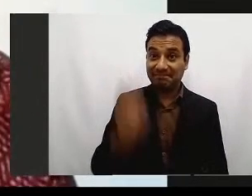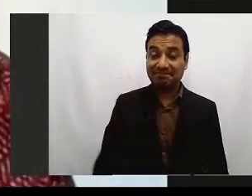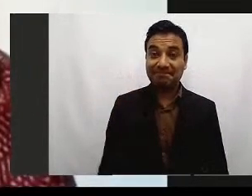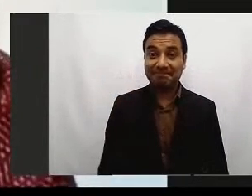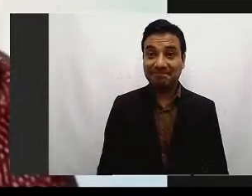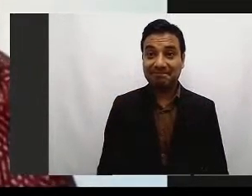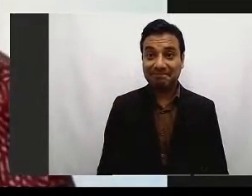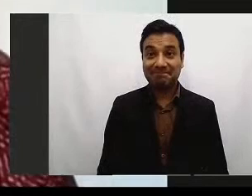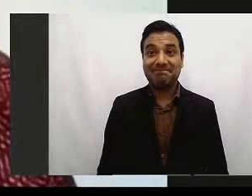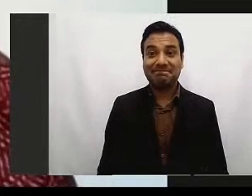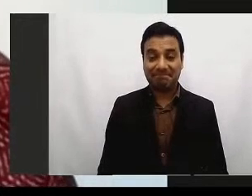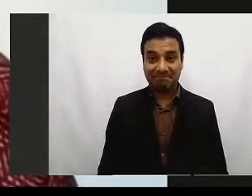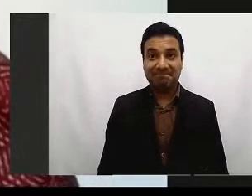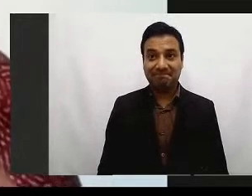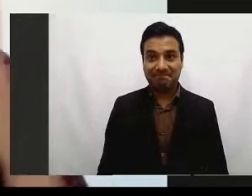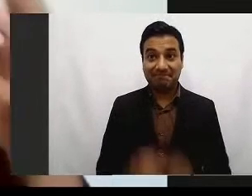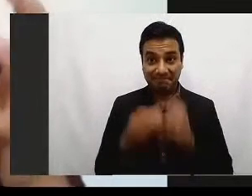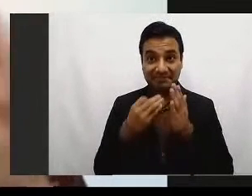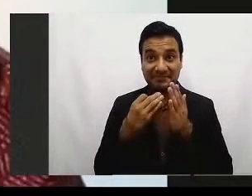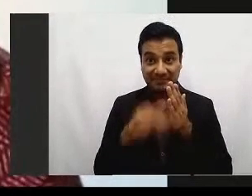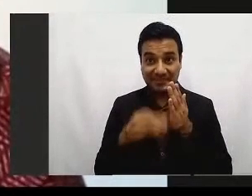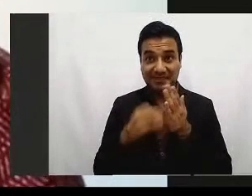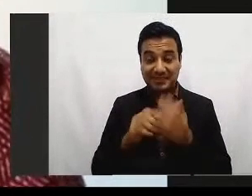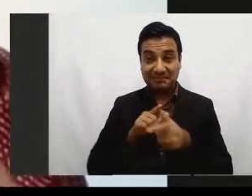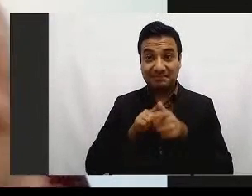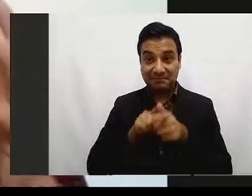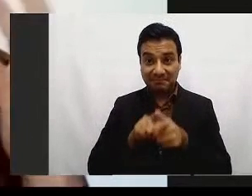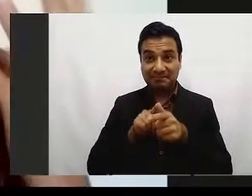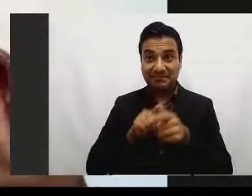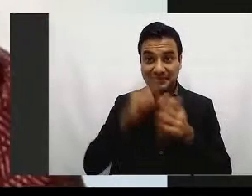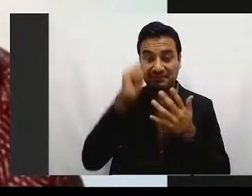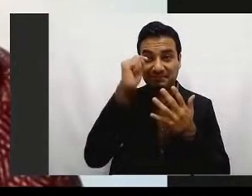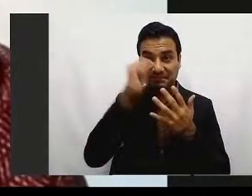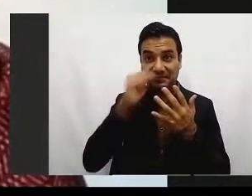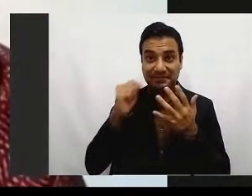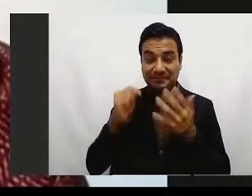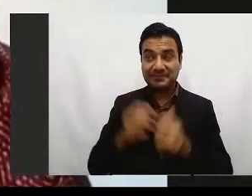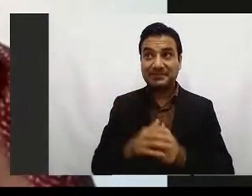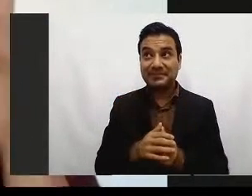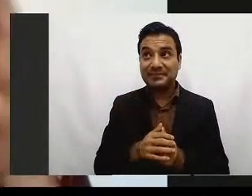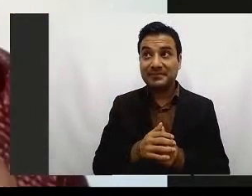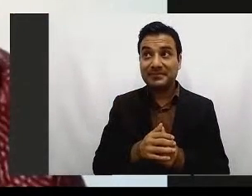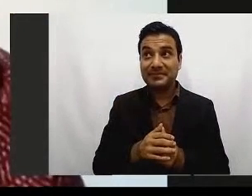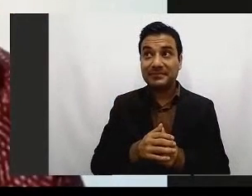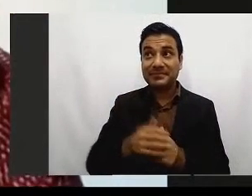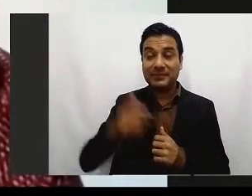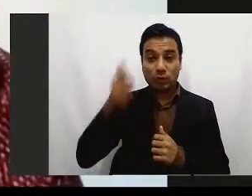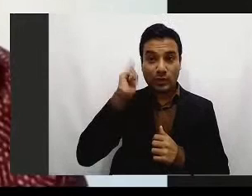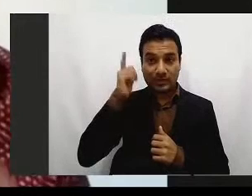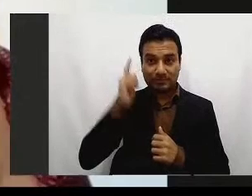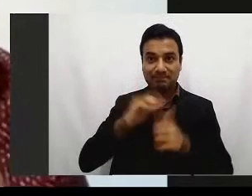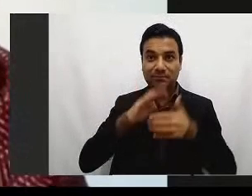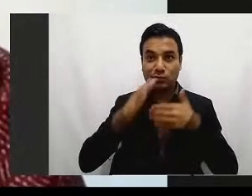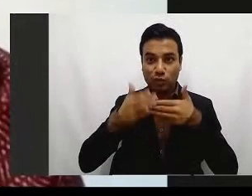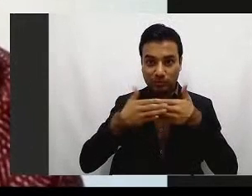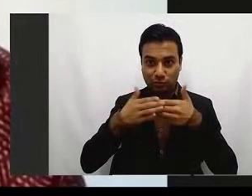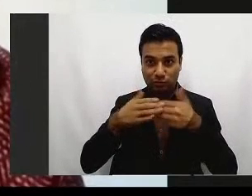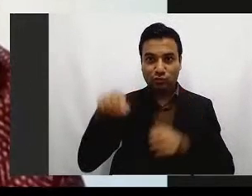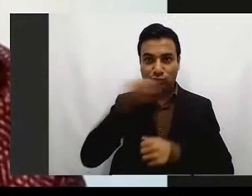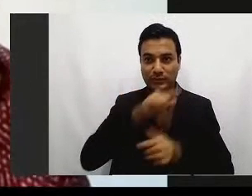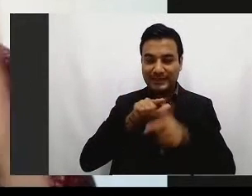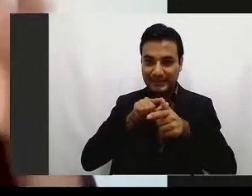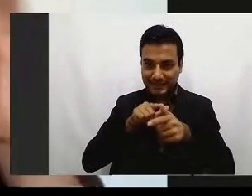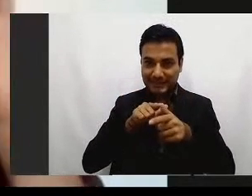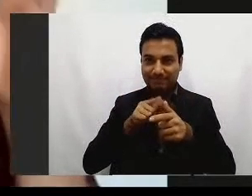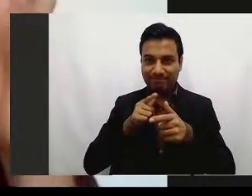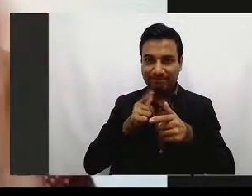con estos siguientes pasos a desarrollar, confiando en que todo el trabajo recabado hasta el momento sea una piedra angular para guiar las futuras